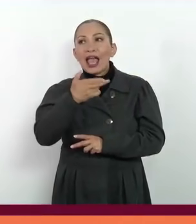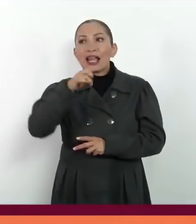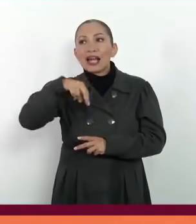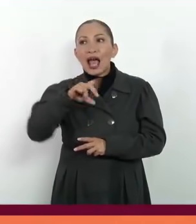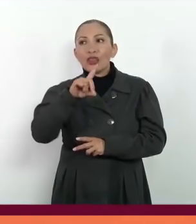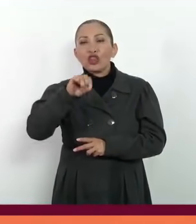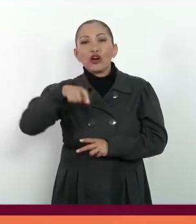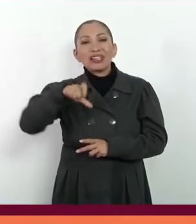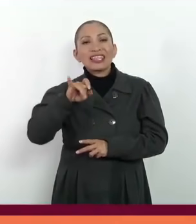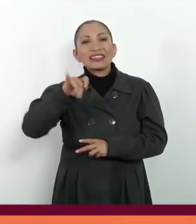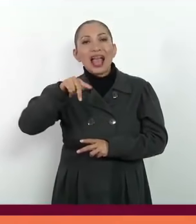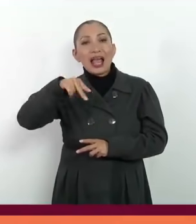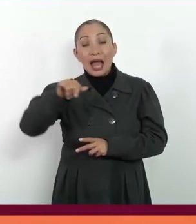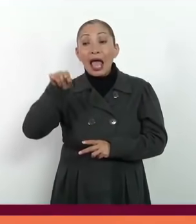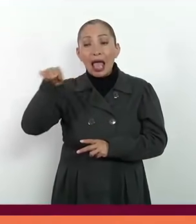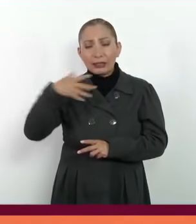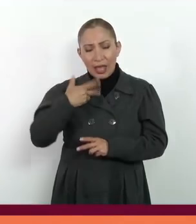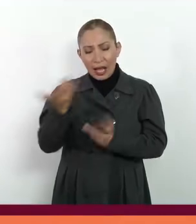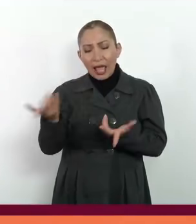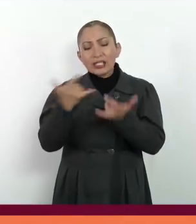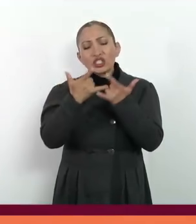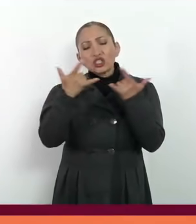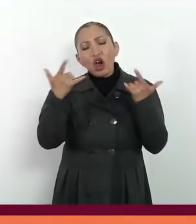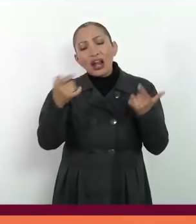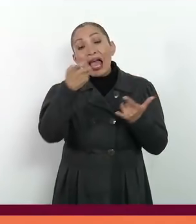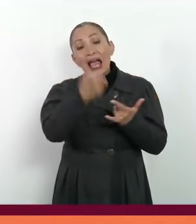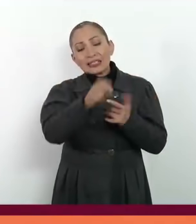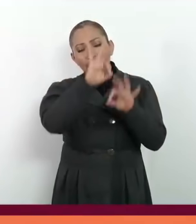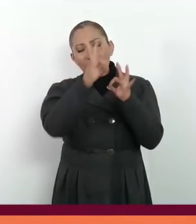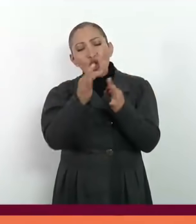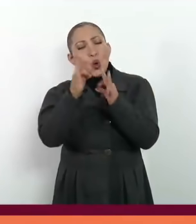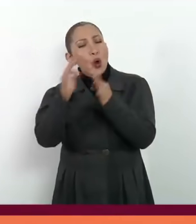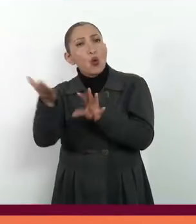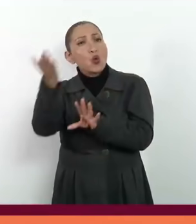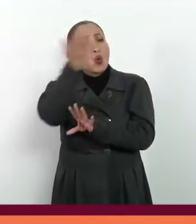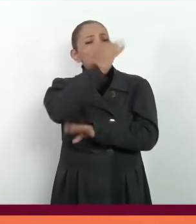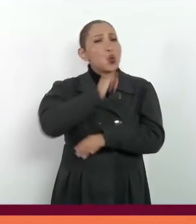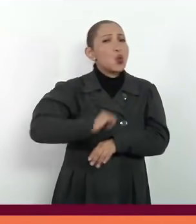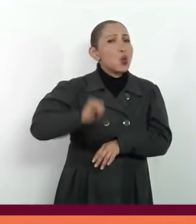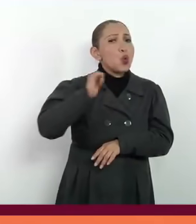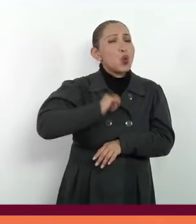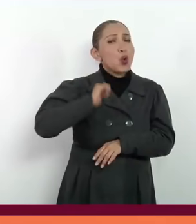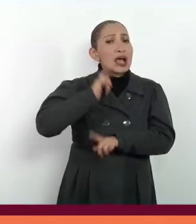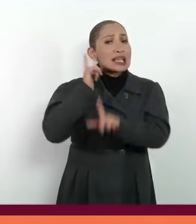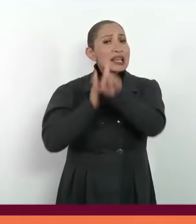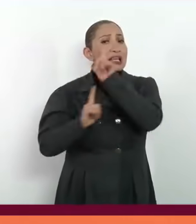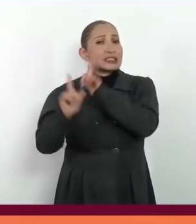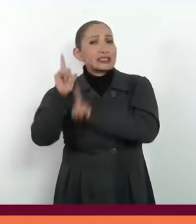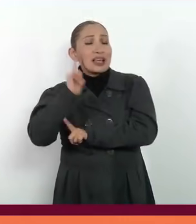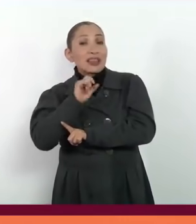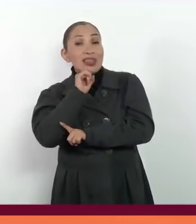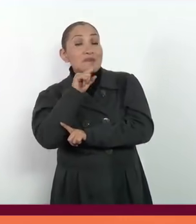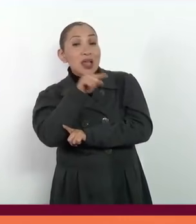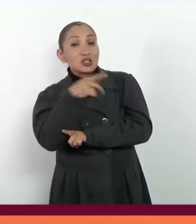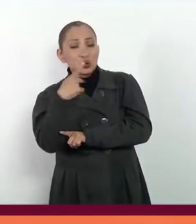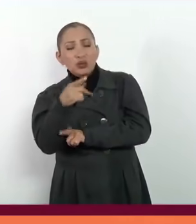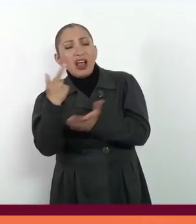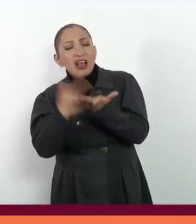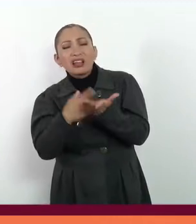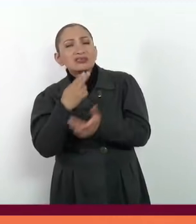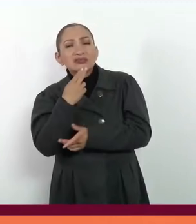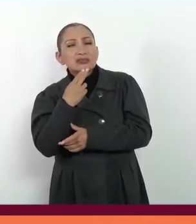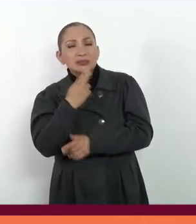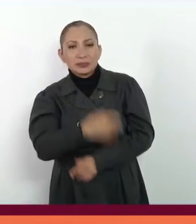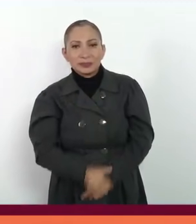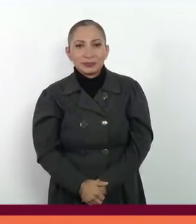de Hernando Quintana, el cual contiene la historia de estas figuras desde los antiguos griegos, así como sus